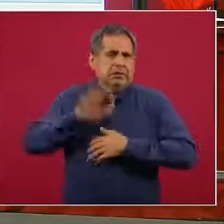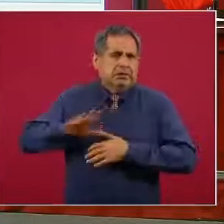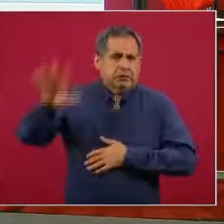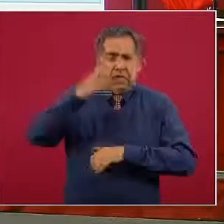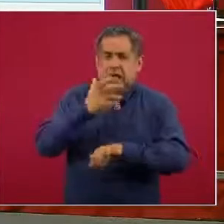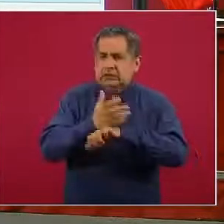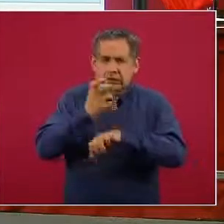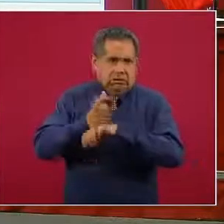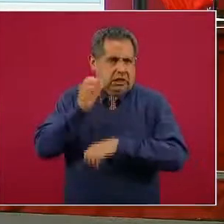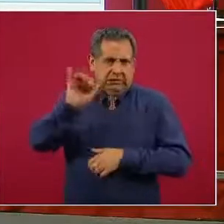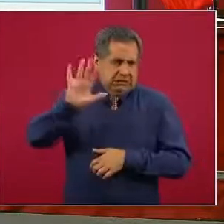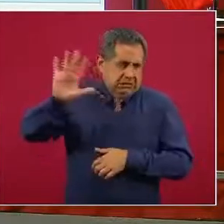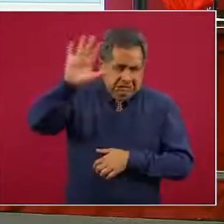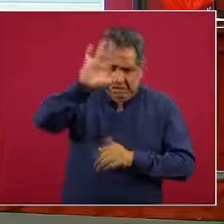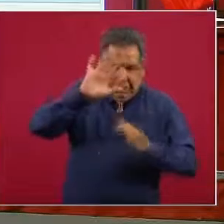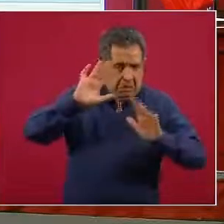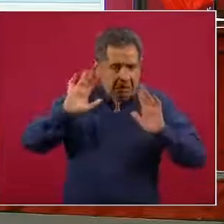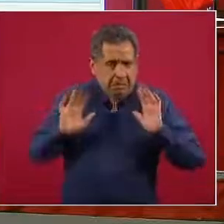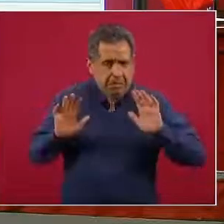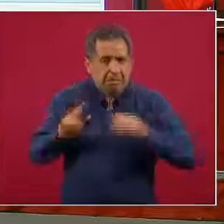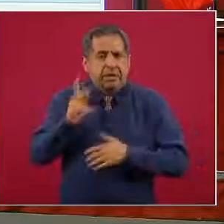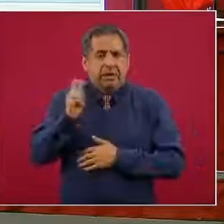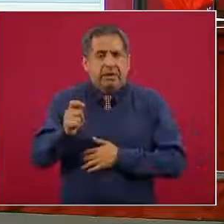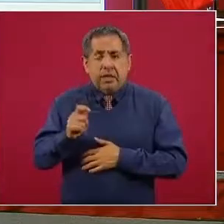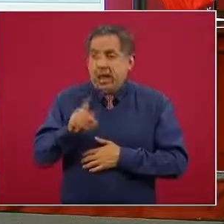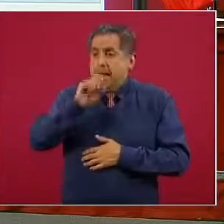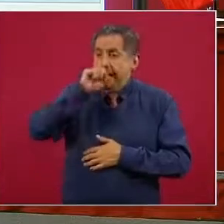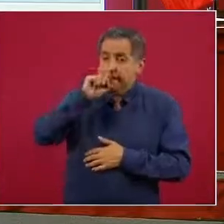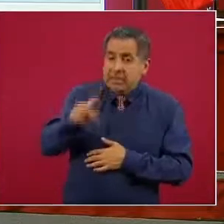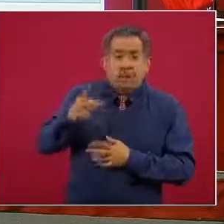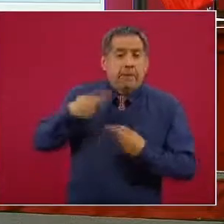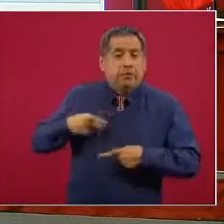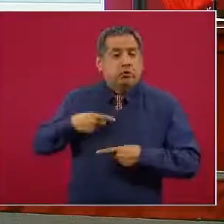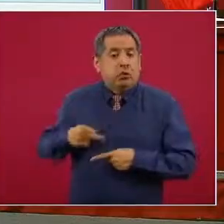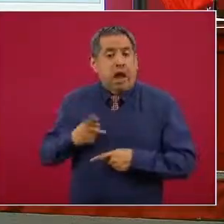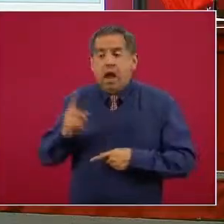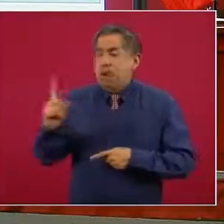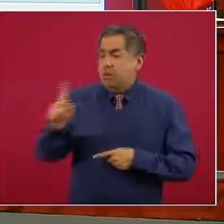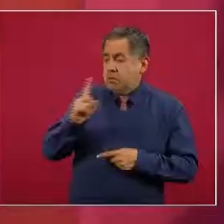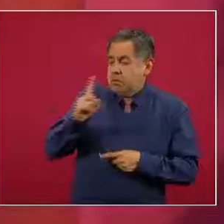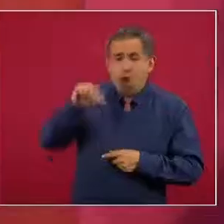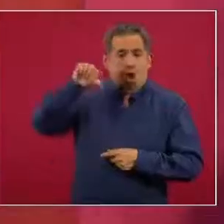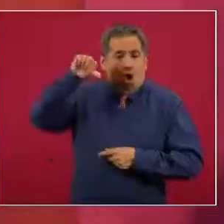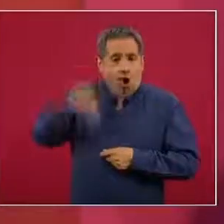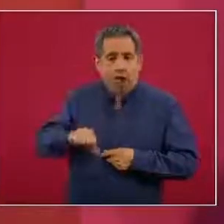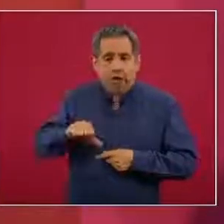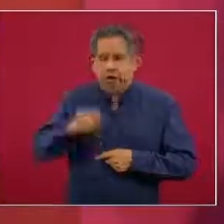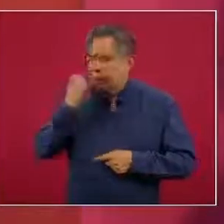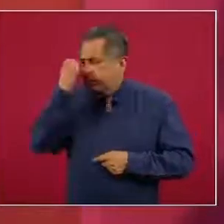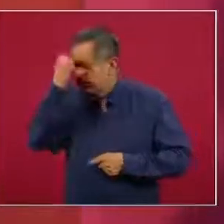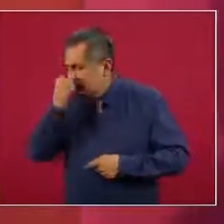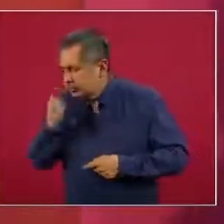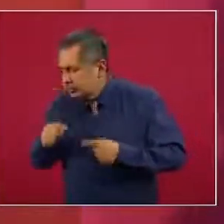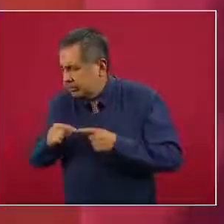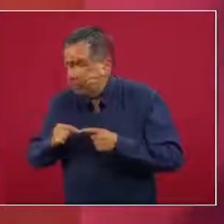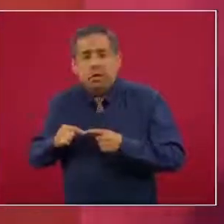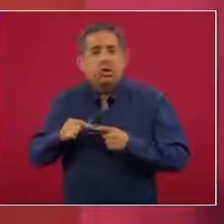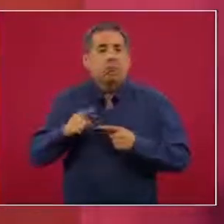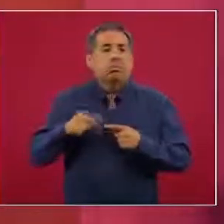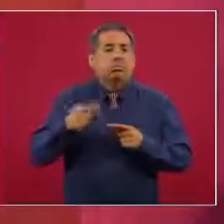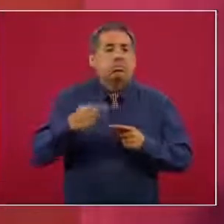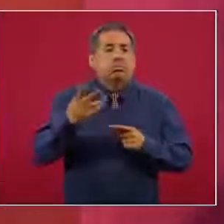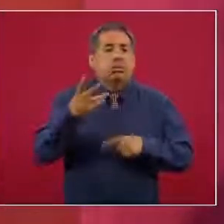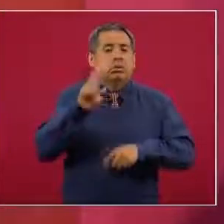Estados Unidos así ocurre. Pero puede ser que una misma persona se haga una prueba hoy y a los siguientes 4 días,